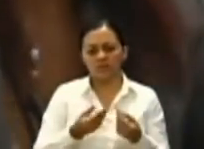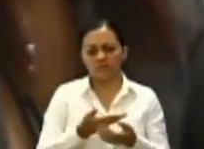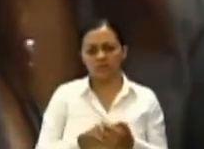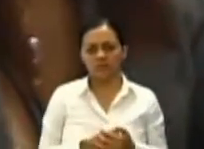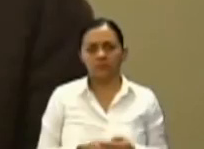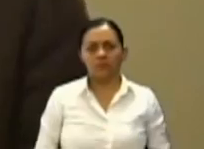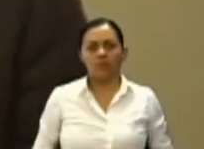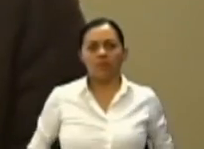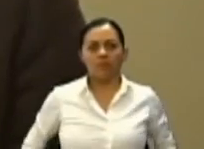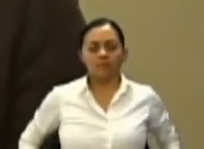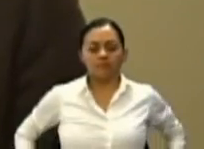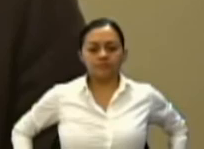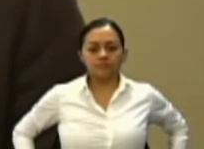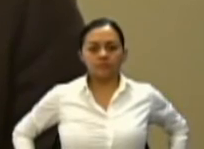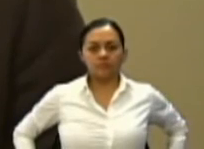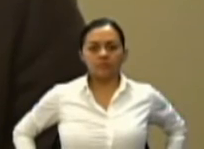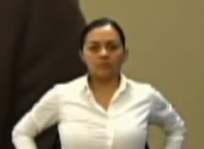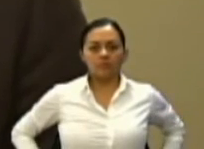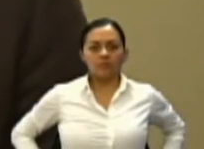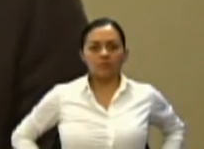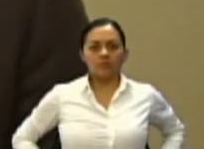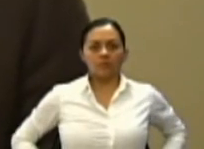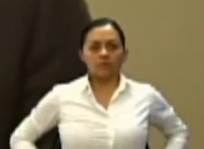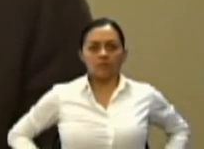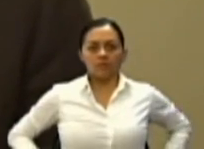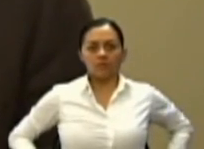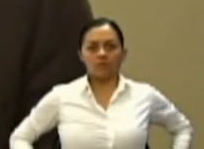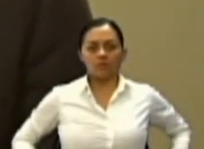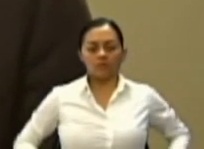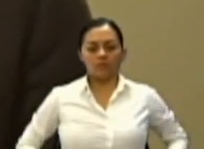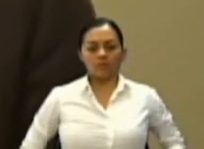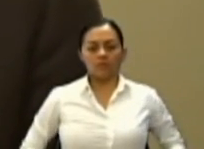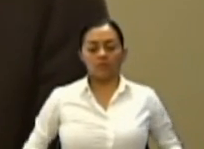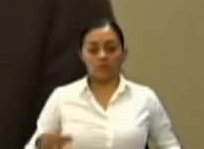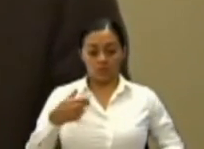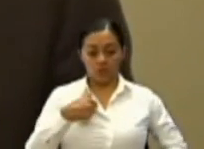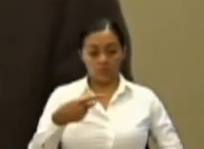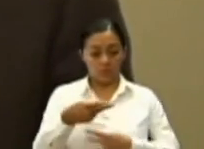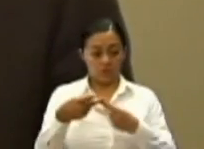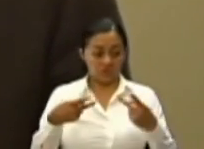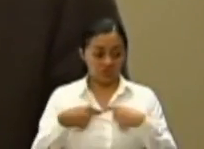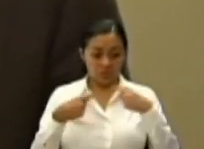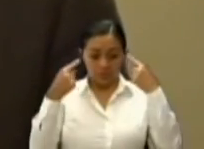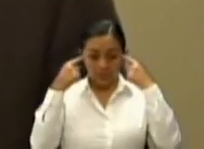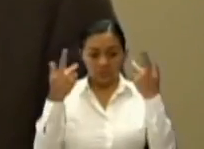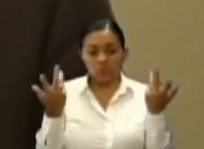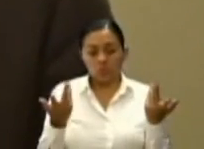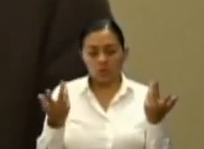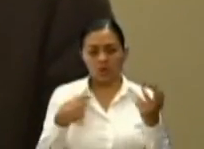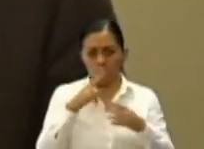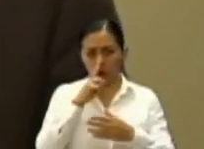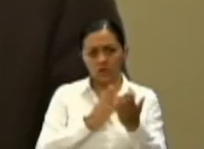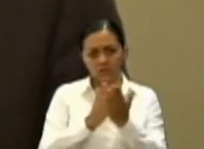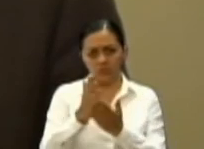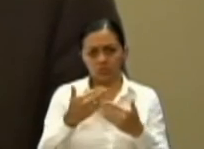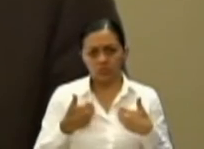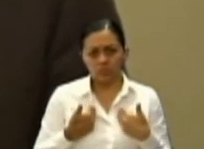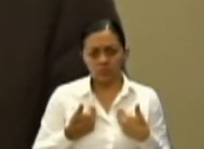cuál es mi postura la postura que debe tener cualquier ecuatoriano honesto indignarse sorprenderse